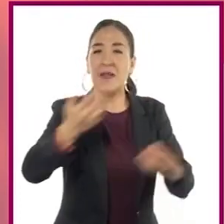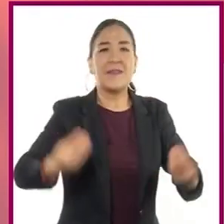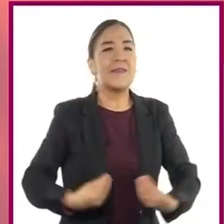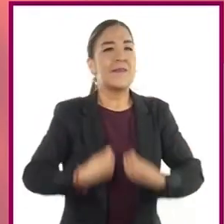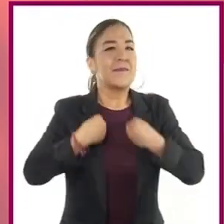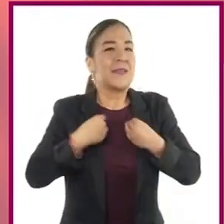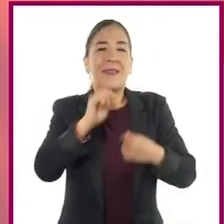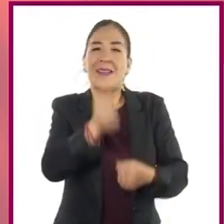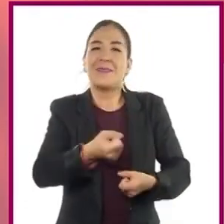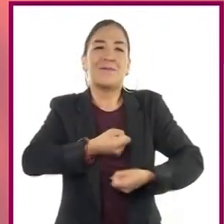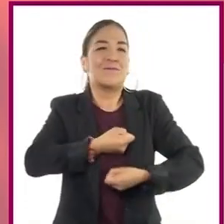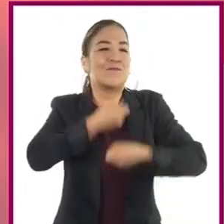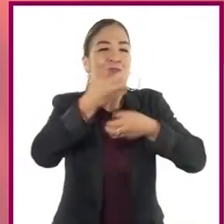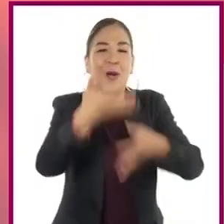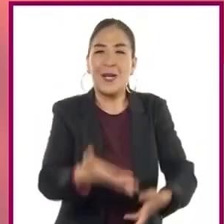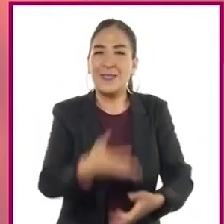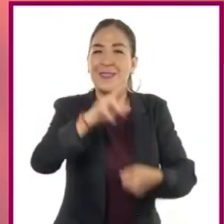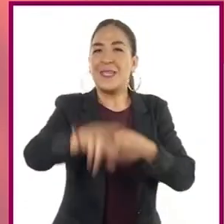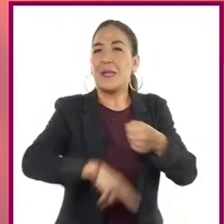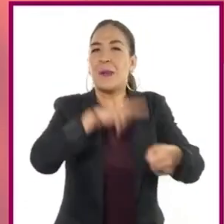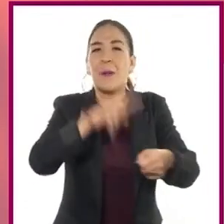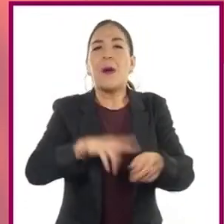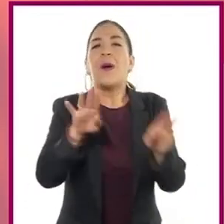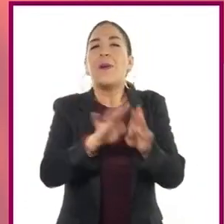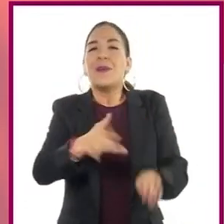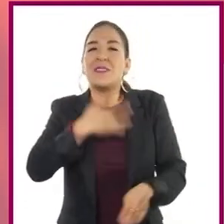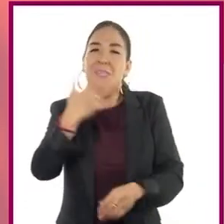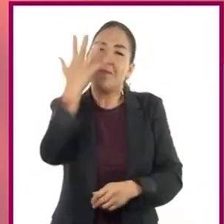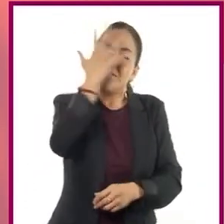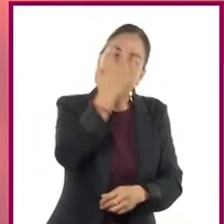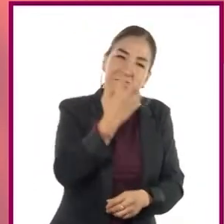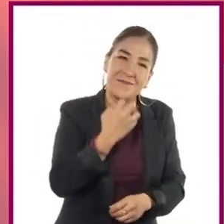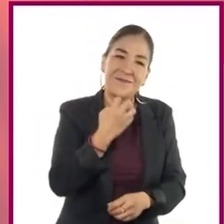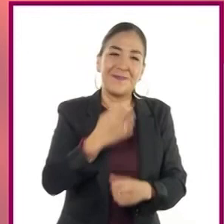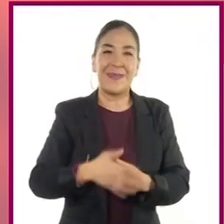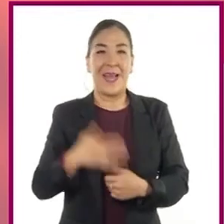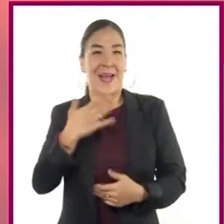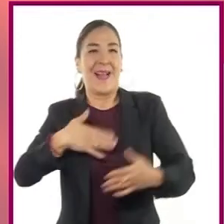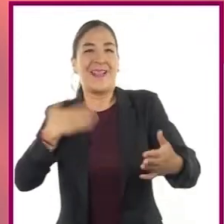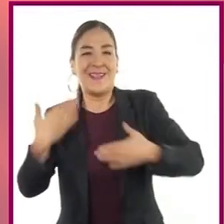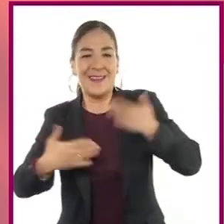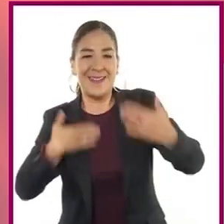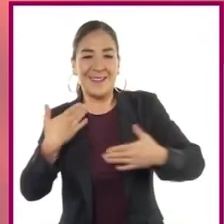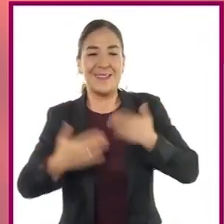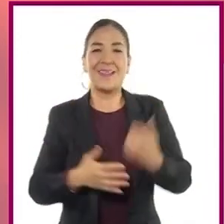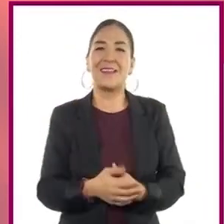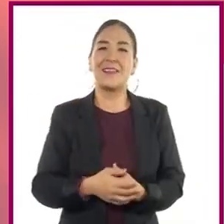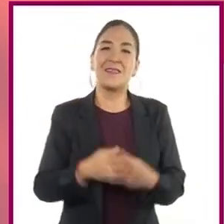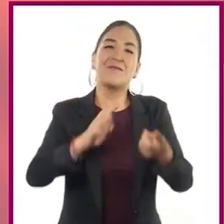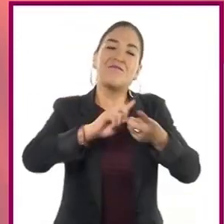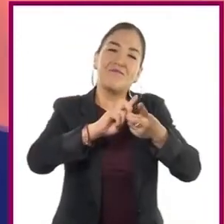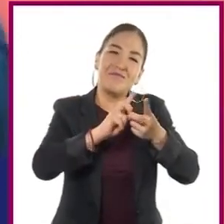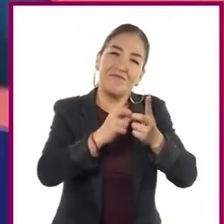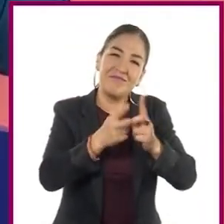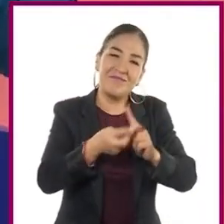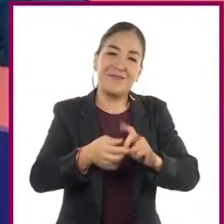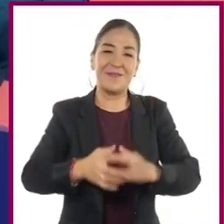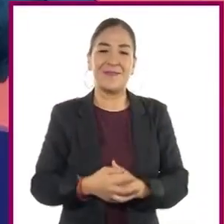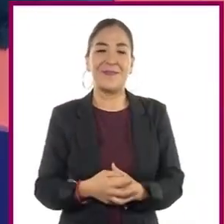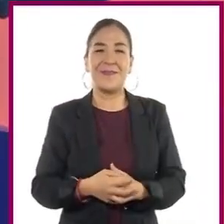una poesía en la que nos podemos sentir tristes, alegres, nostálgicos,